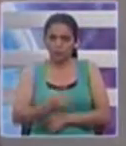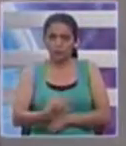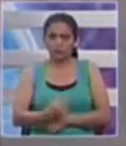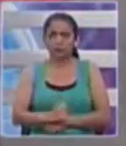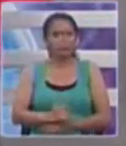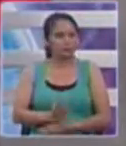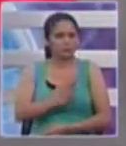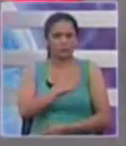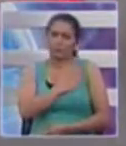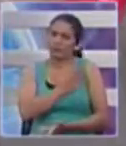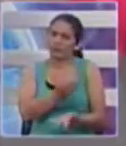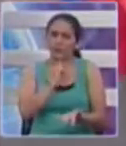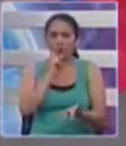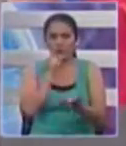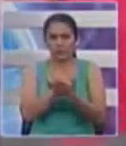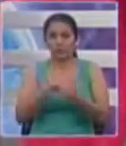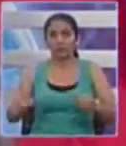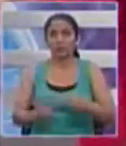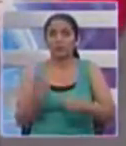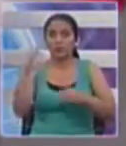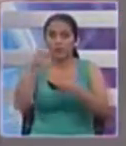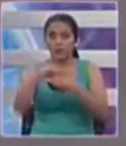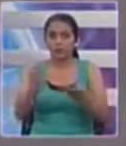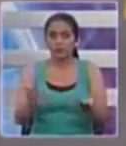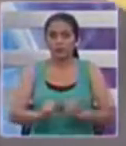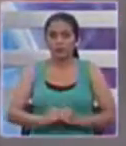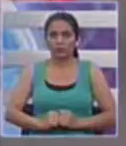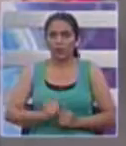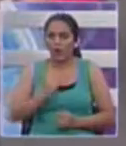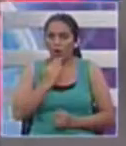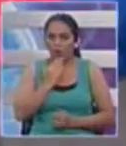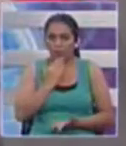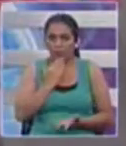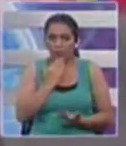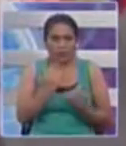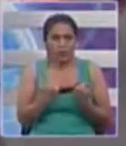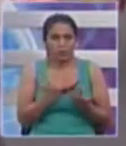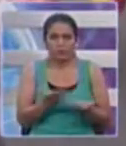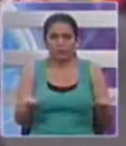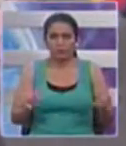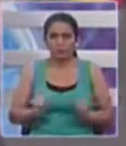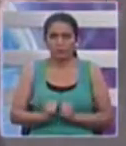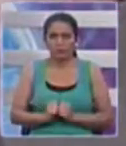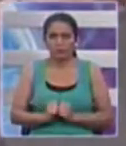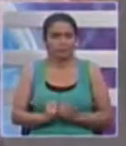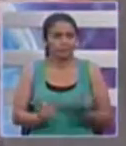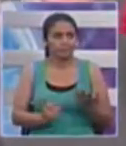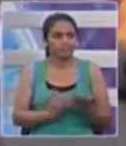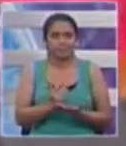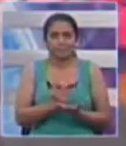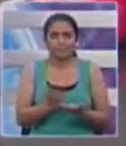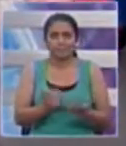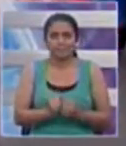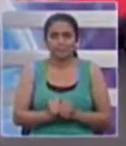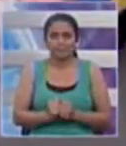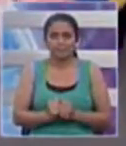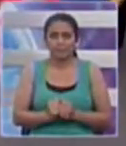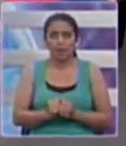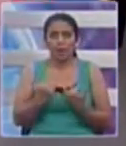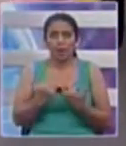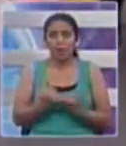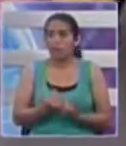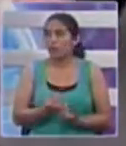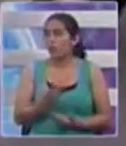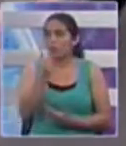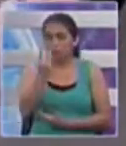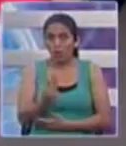para el bien de nuestro país se imagina está licitación nnnn en grande ahorita estamos locos